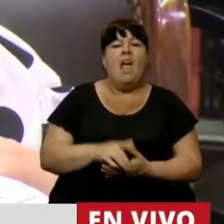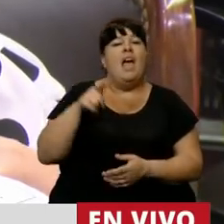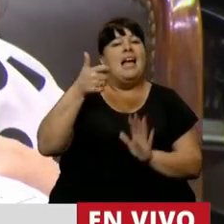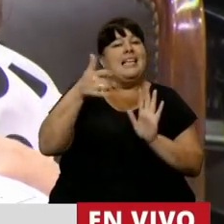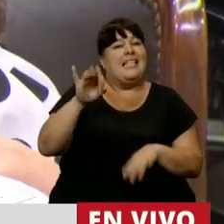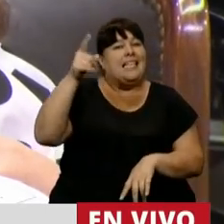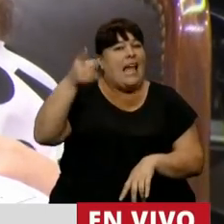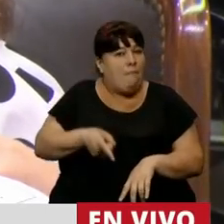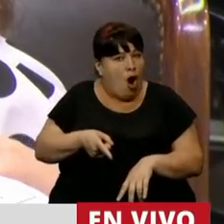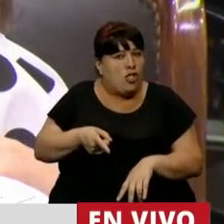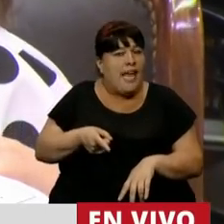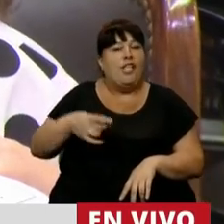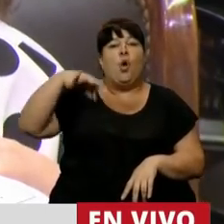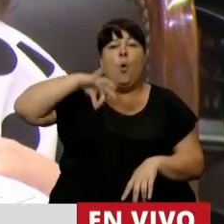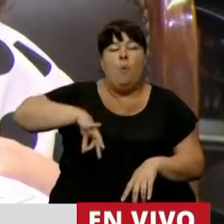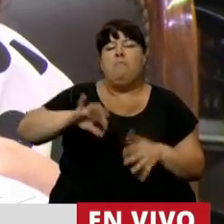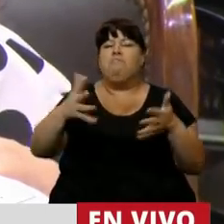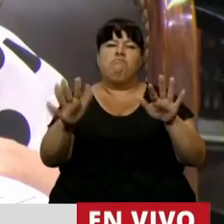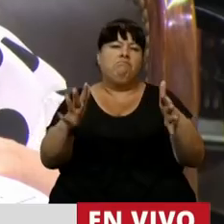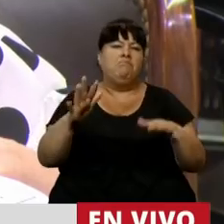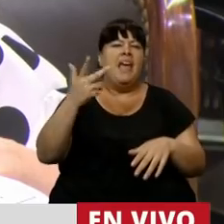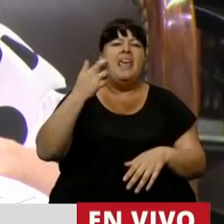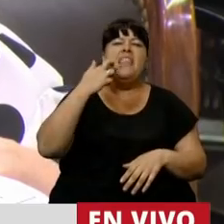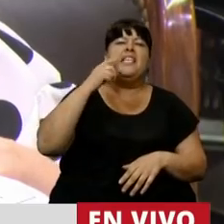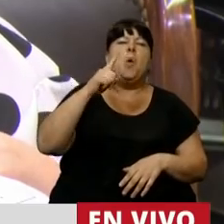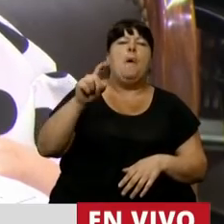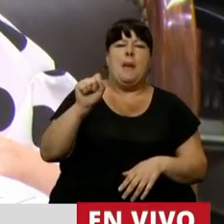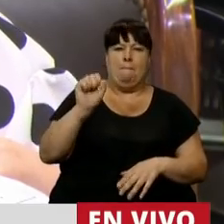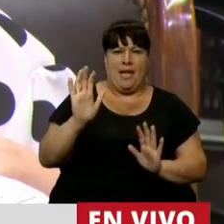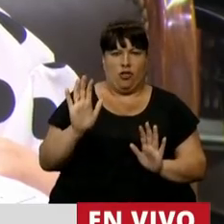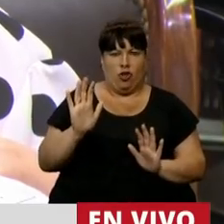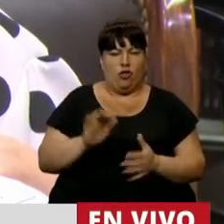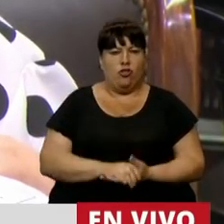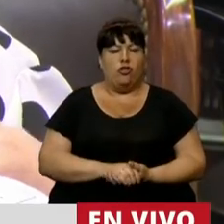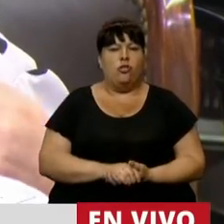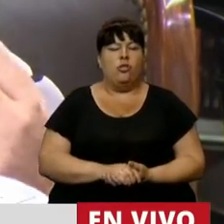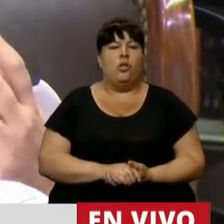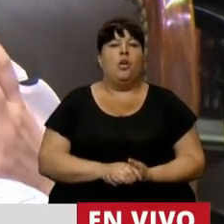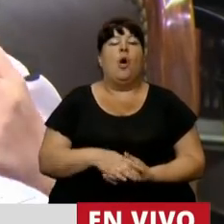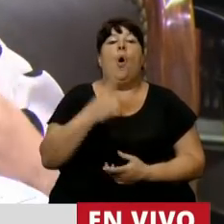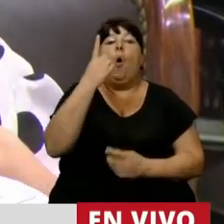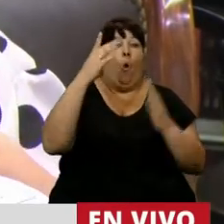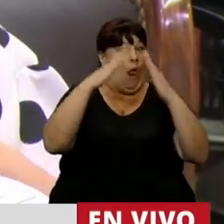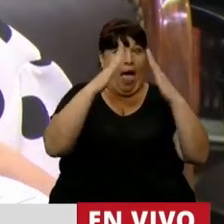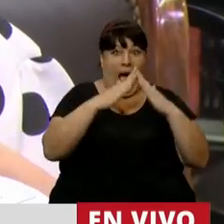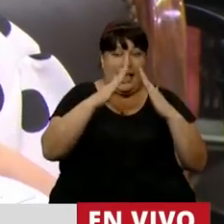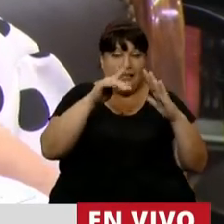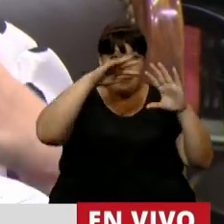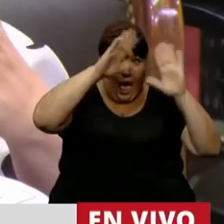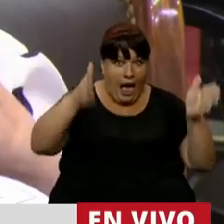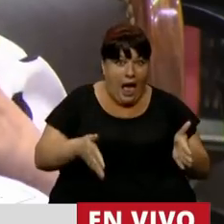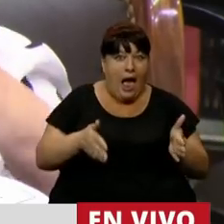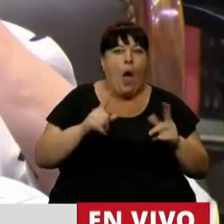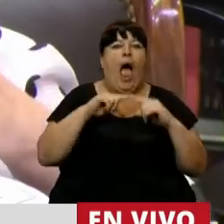el 60% gana algo así como 19.000 pesos. Una casa,